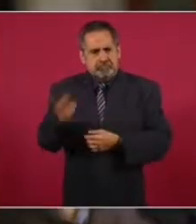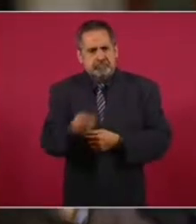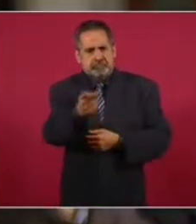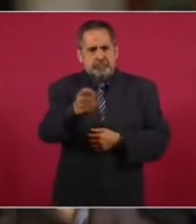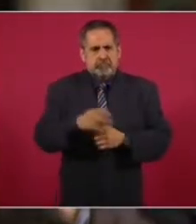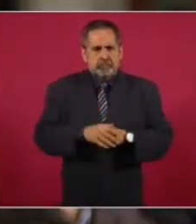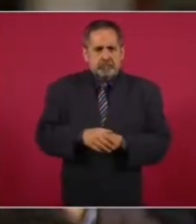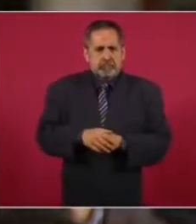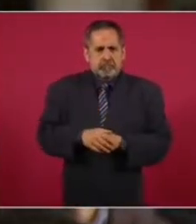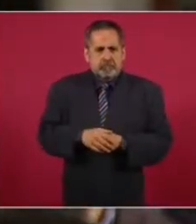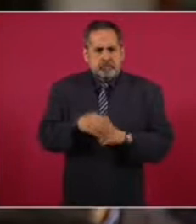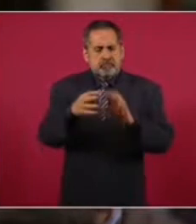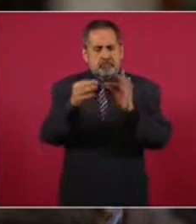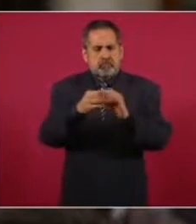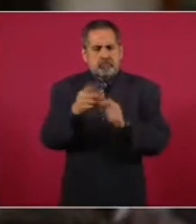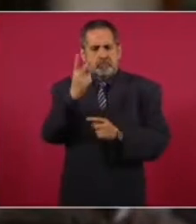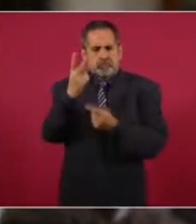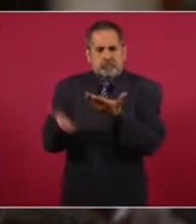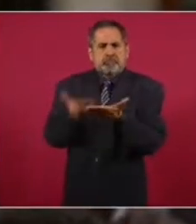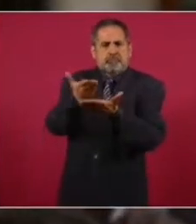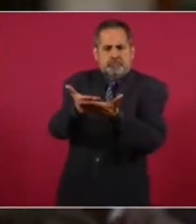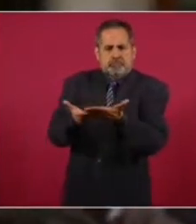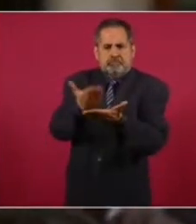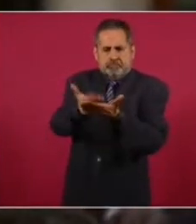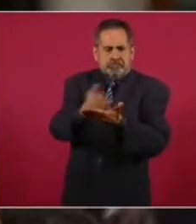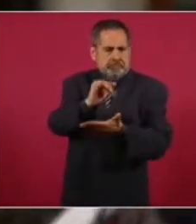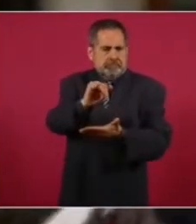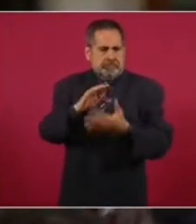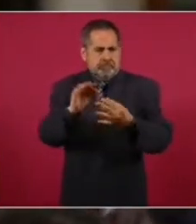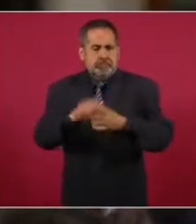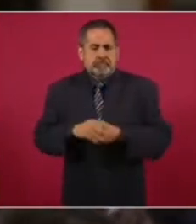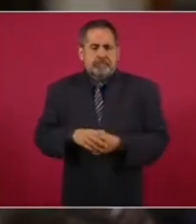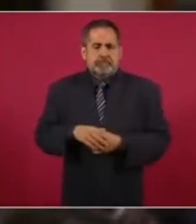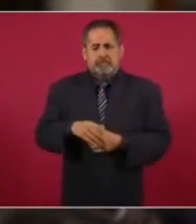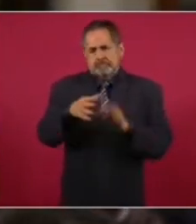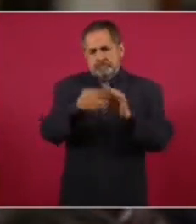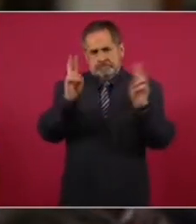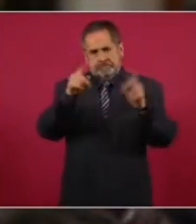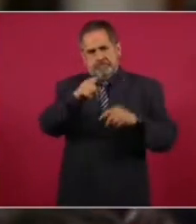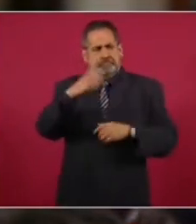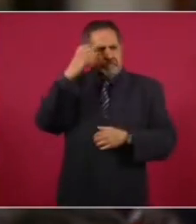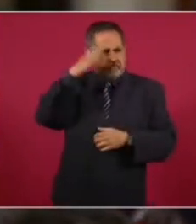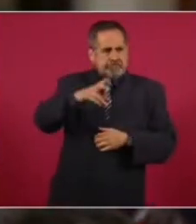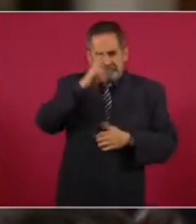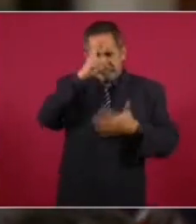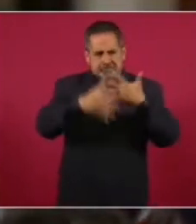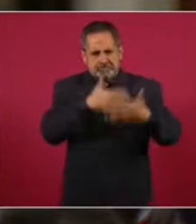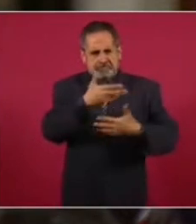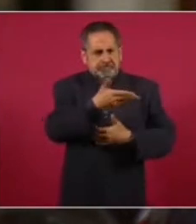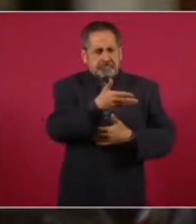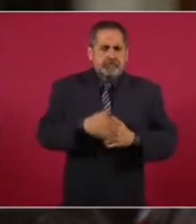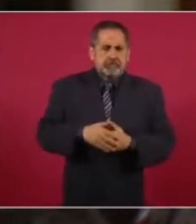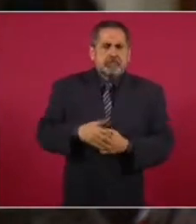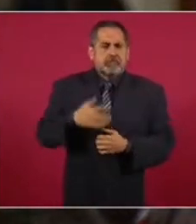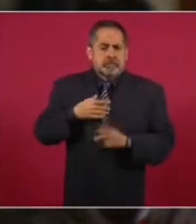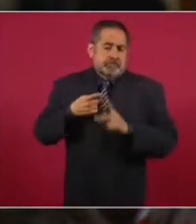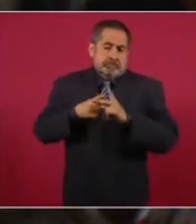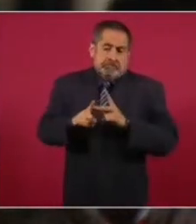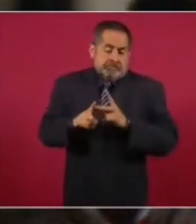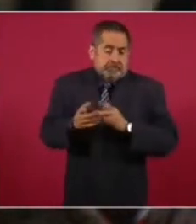diga que solo vengo a criticar, vengo a hacerle también dos propuestas. Ya que está hablando de criminalidad y de violencia, tengo que